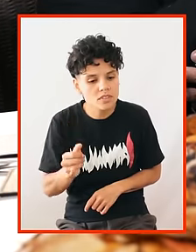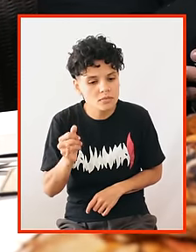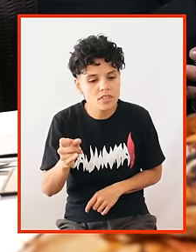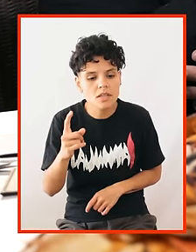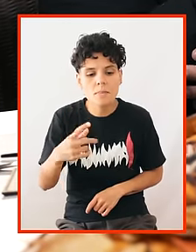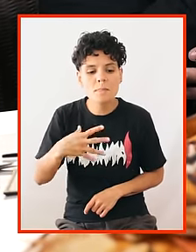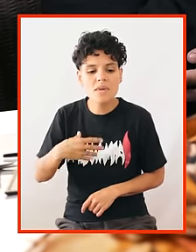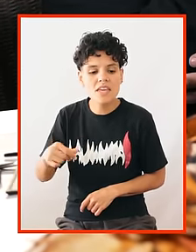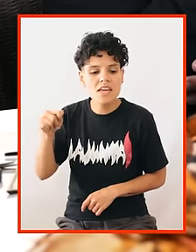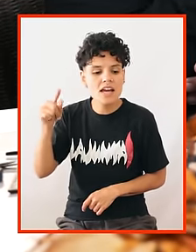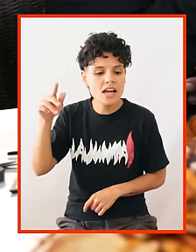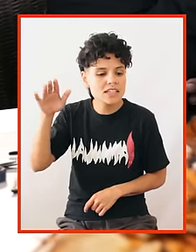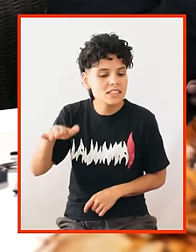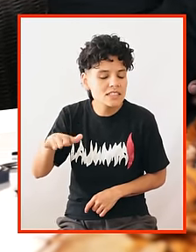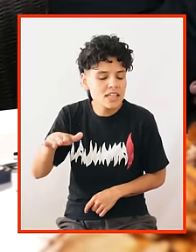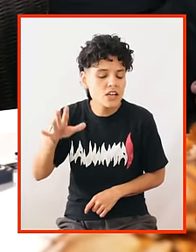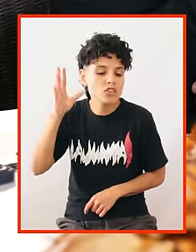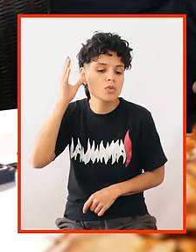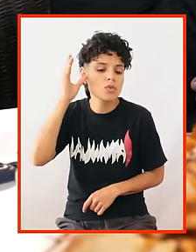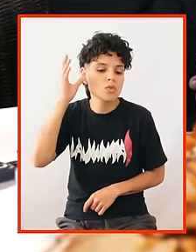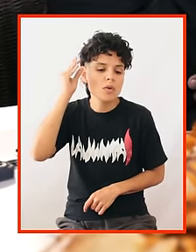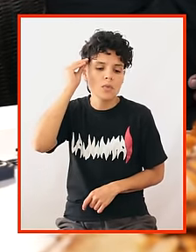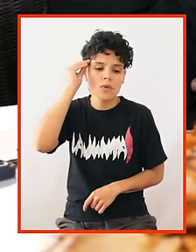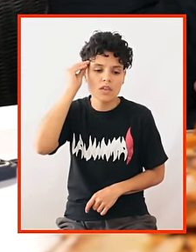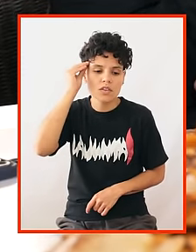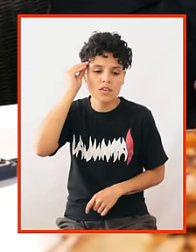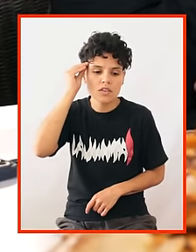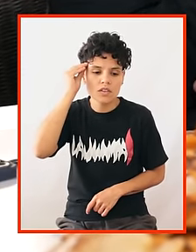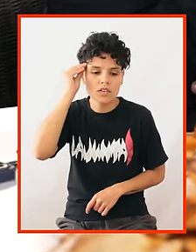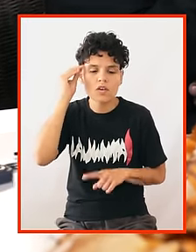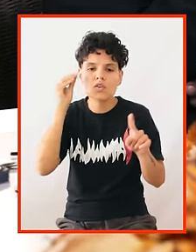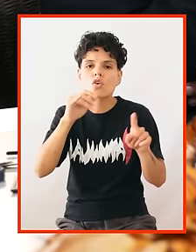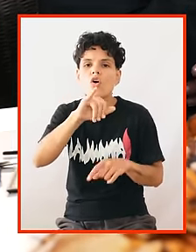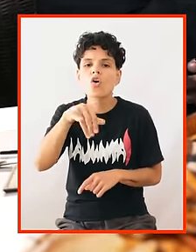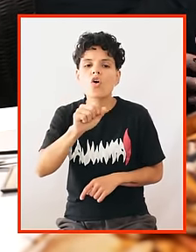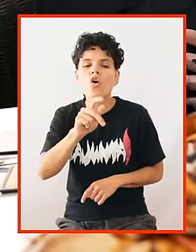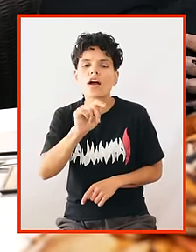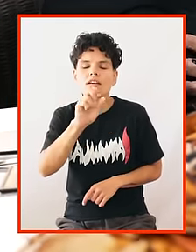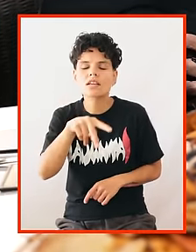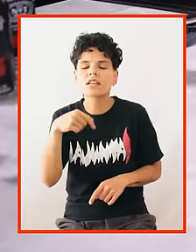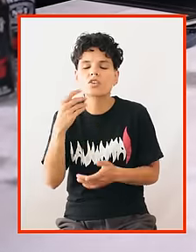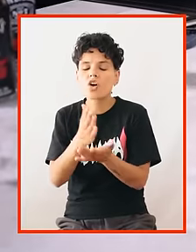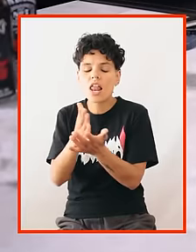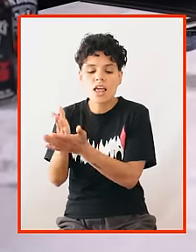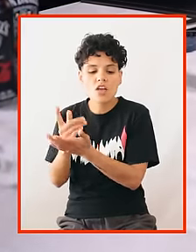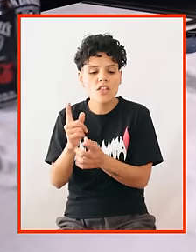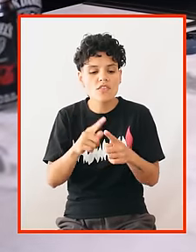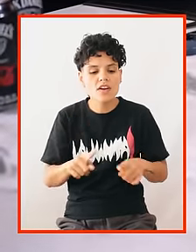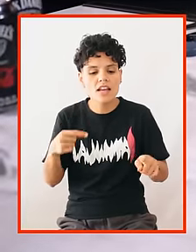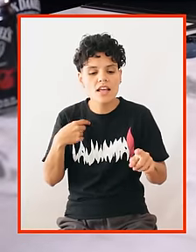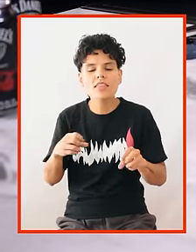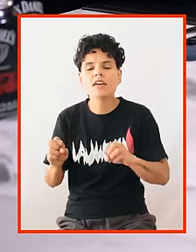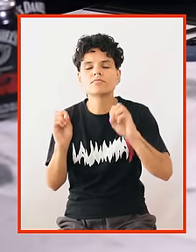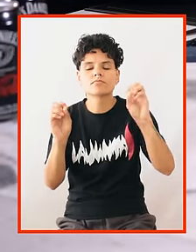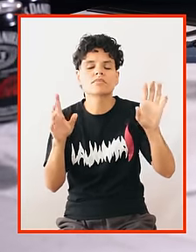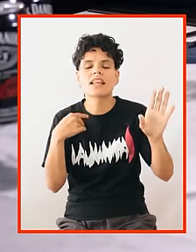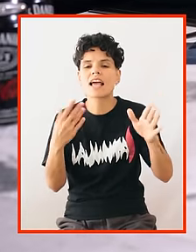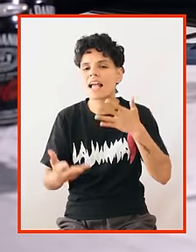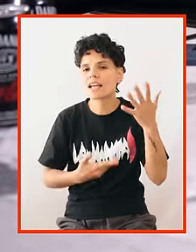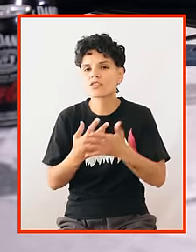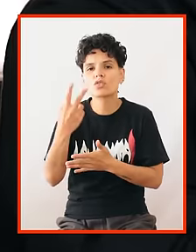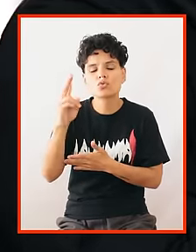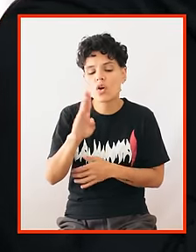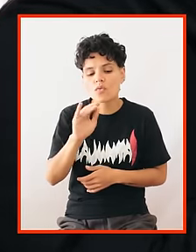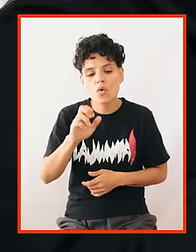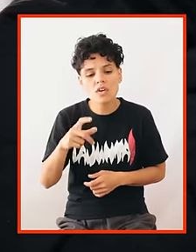Me acuerdo de mi hija chiquitita, Joaquín más grande, en distintos colegios, y poníamos esta canción y otras